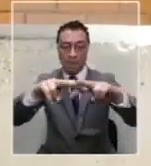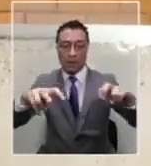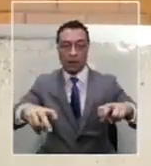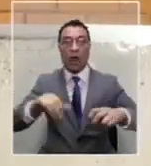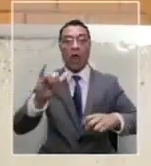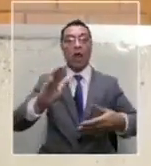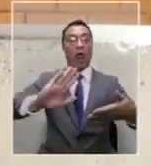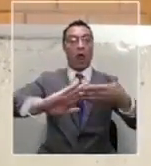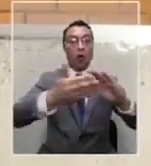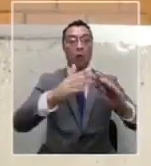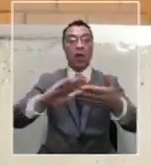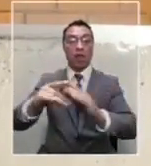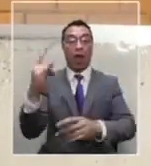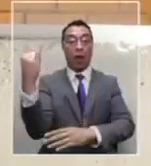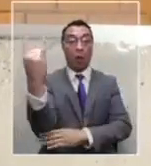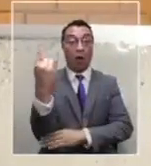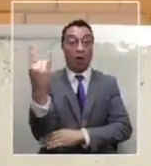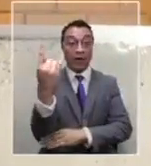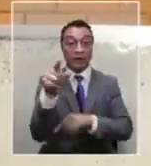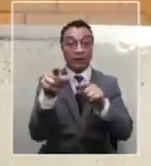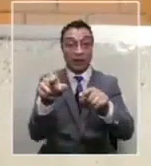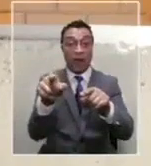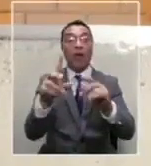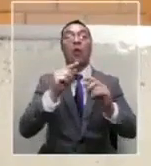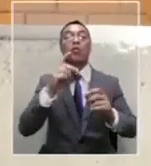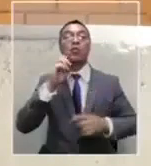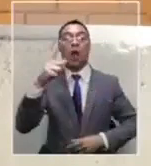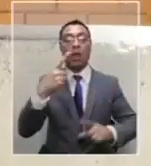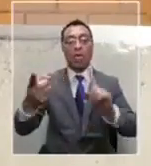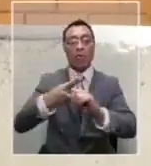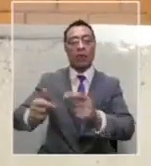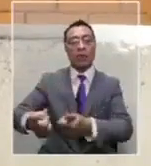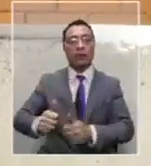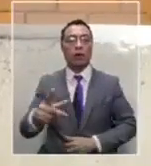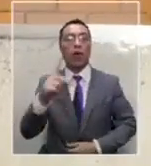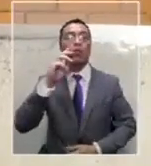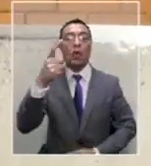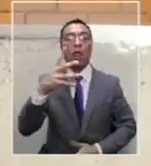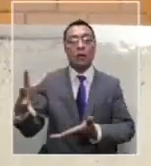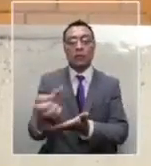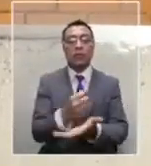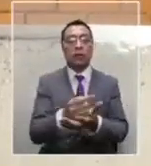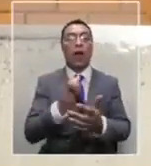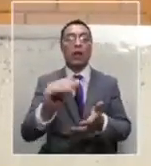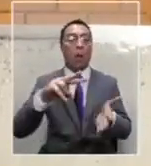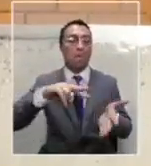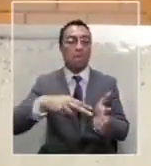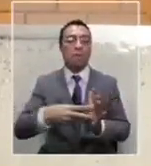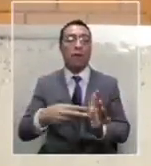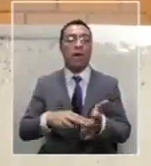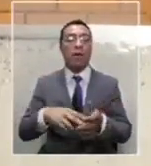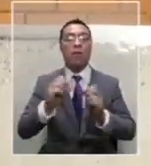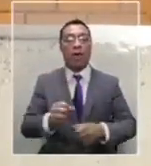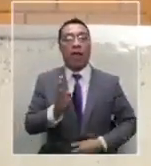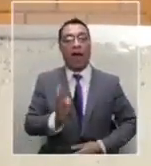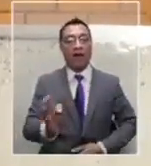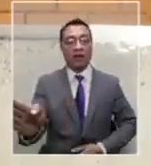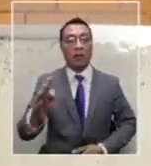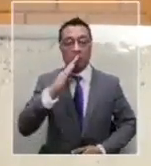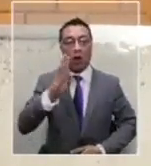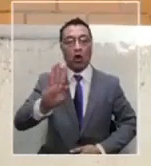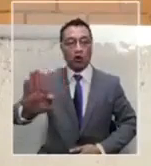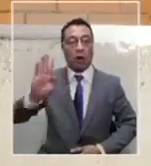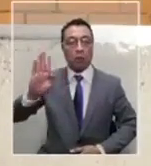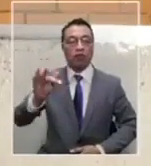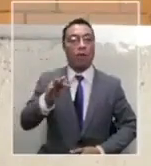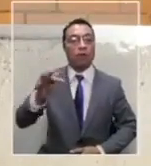docentes, investigadores y la comunidad universitaria, cuáles son los desafíos, cuáles son los logros y las dificultades para